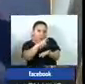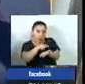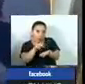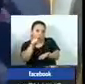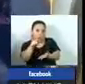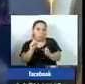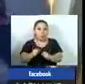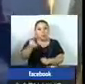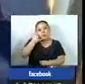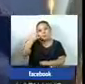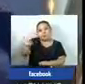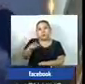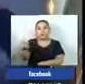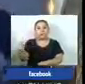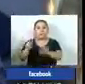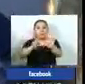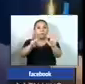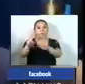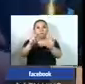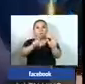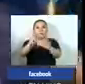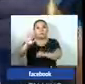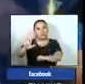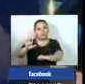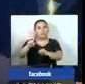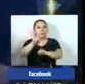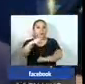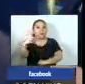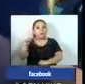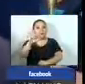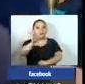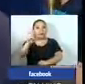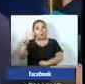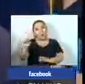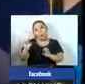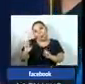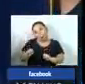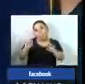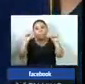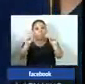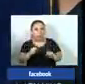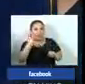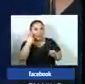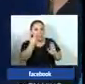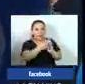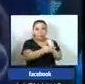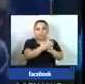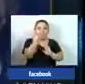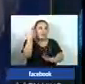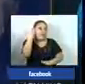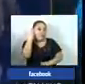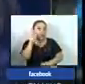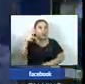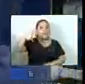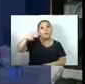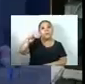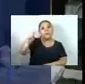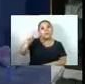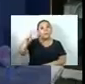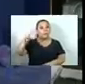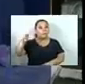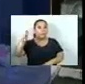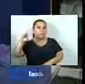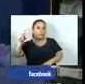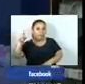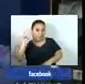puede comunicarse al 71 65 10 51 o puede encontrarlos en Facebook como Pet Love Morales